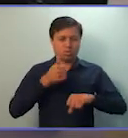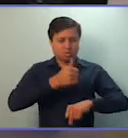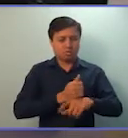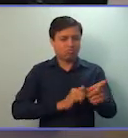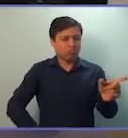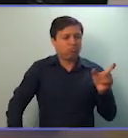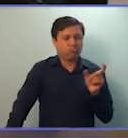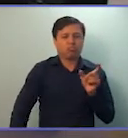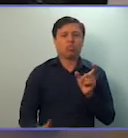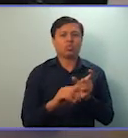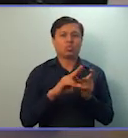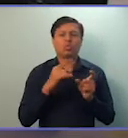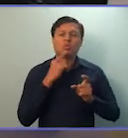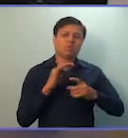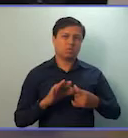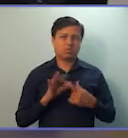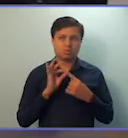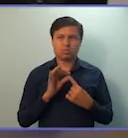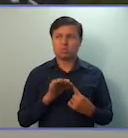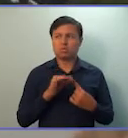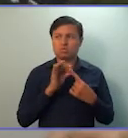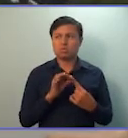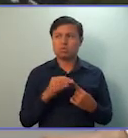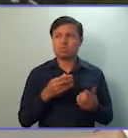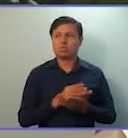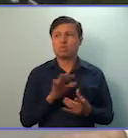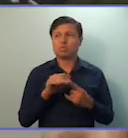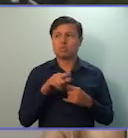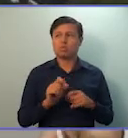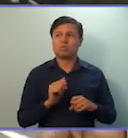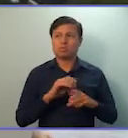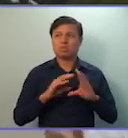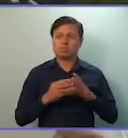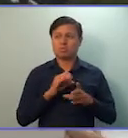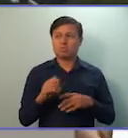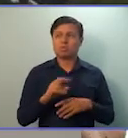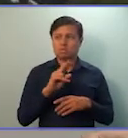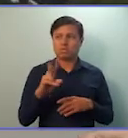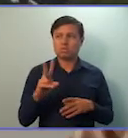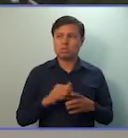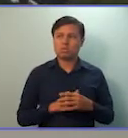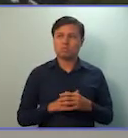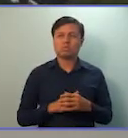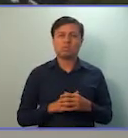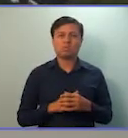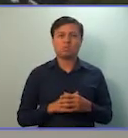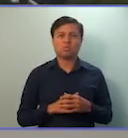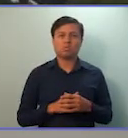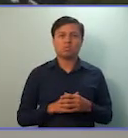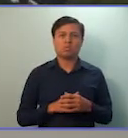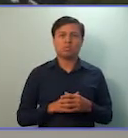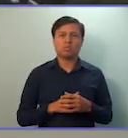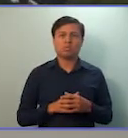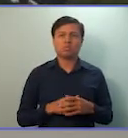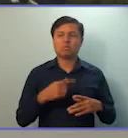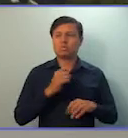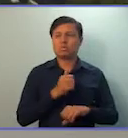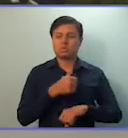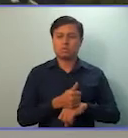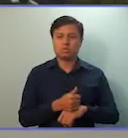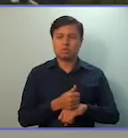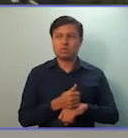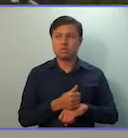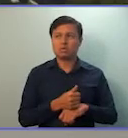credencial de que han sido nombrados para estar en esas juntas receptoras de voto se se define y él